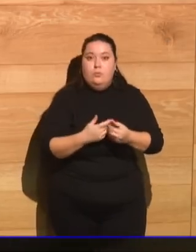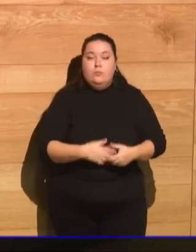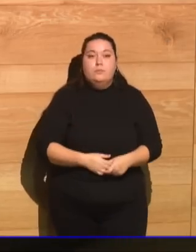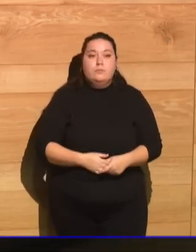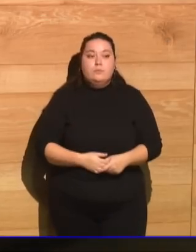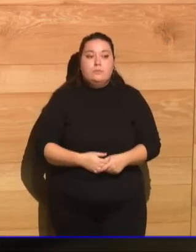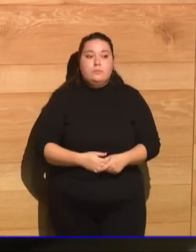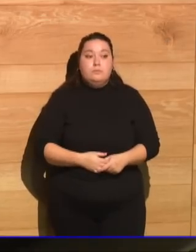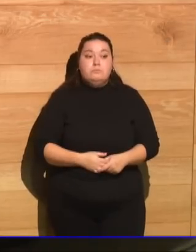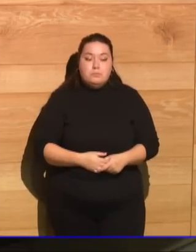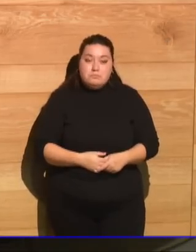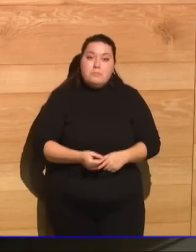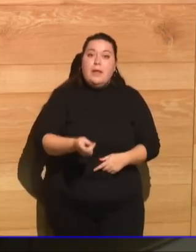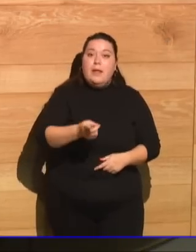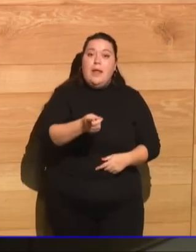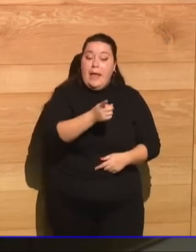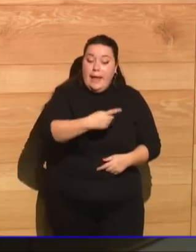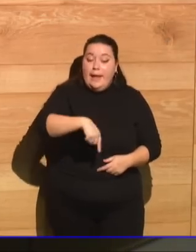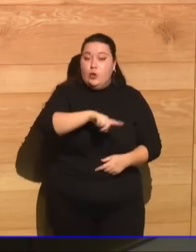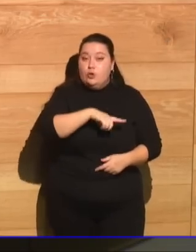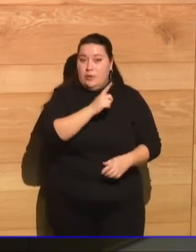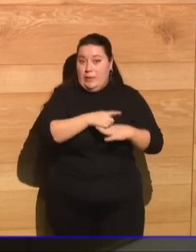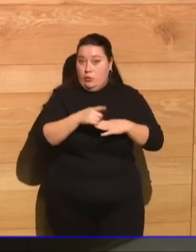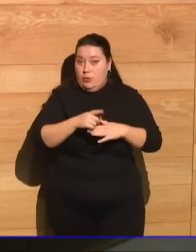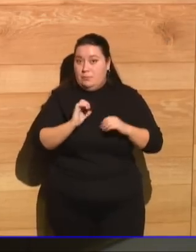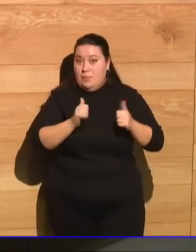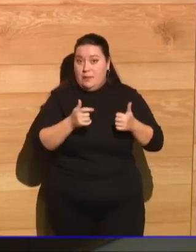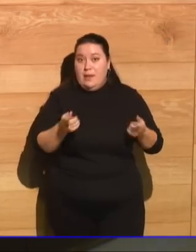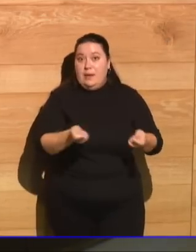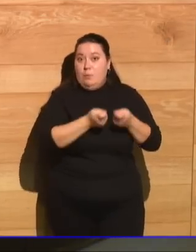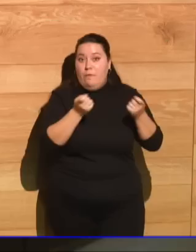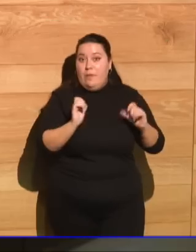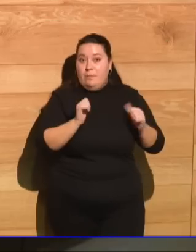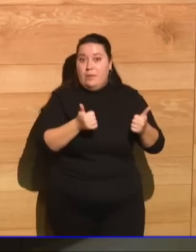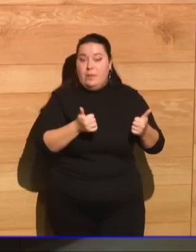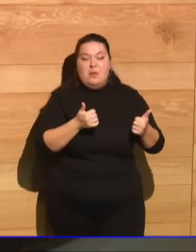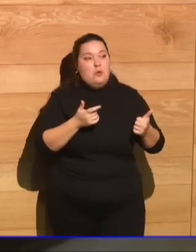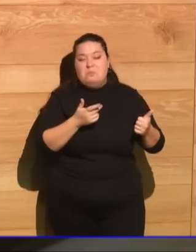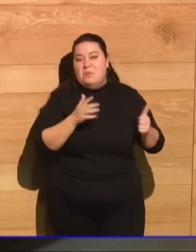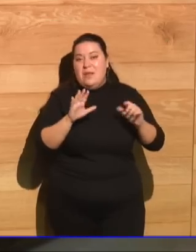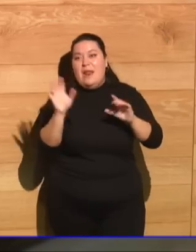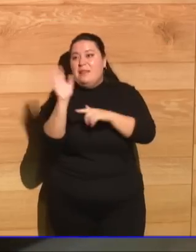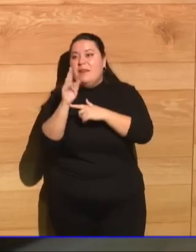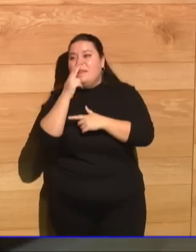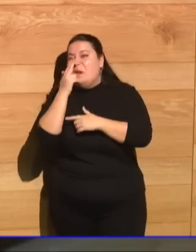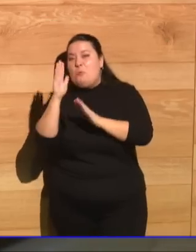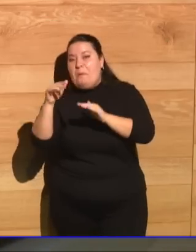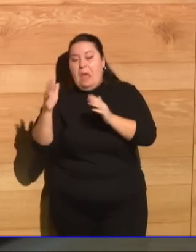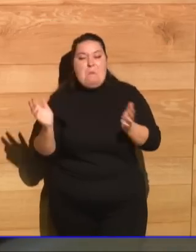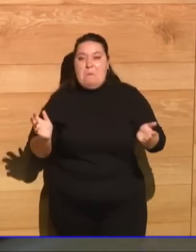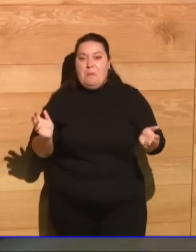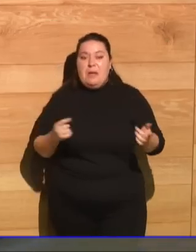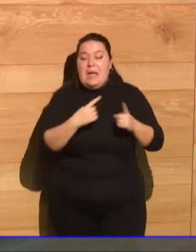Y de hecho ellos empiezan en la publicidad sin tener especial interés en dedicarse al cine inicialmente. Cada uno tiene